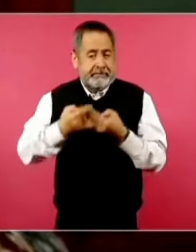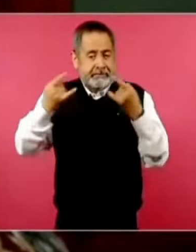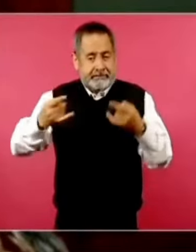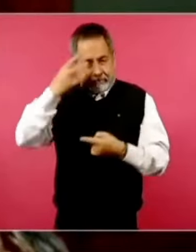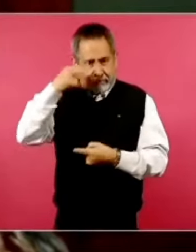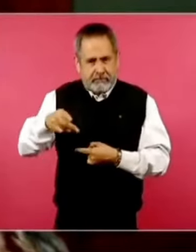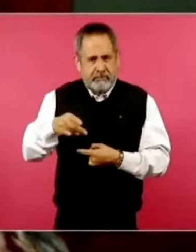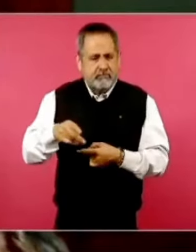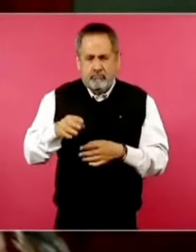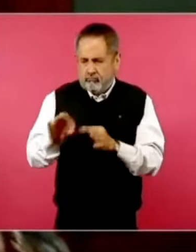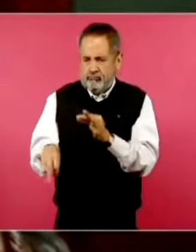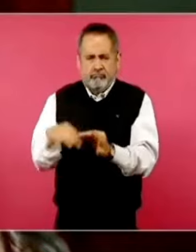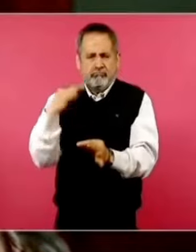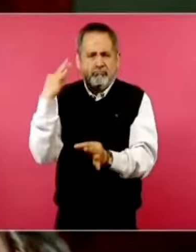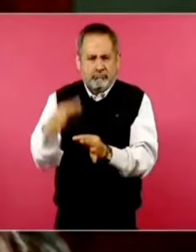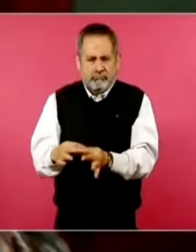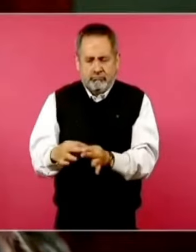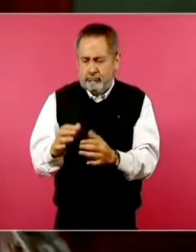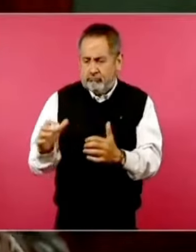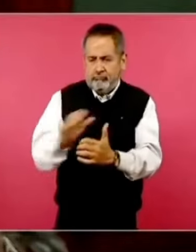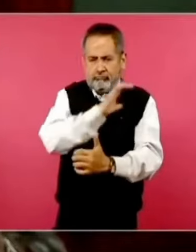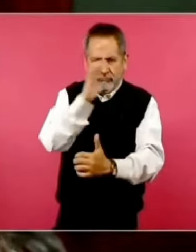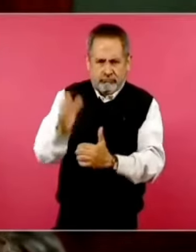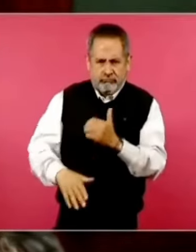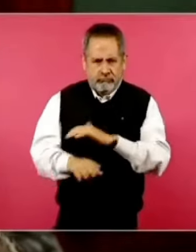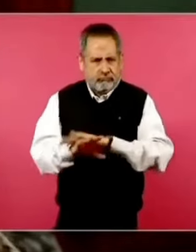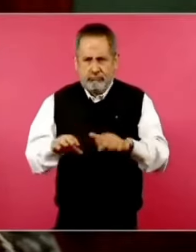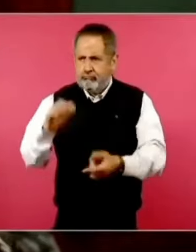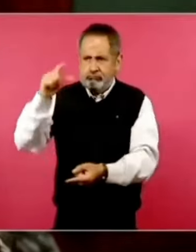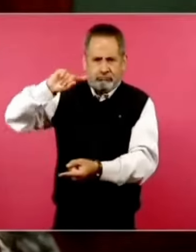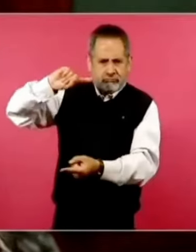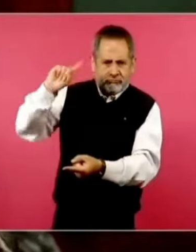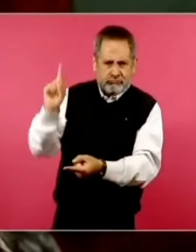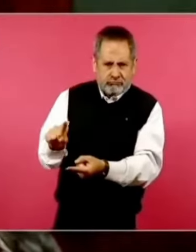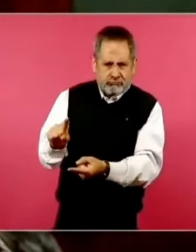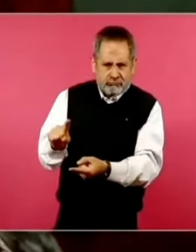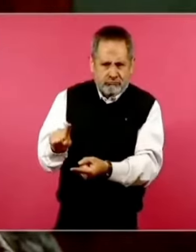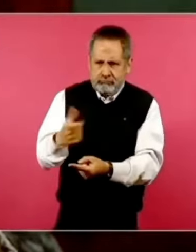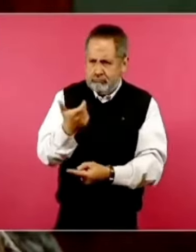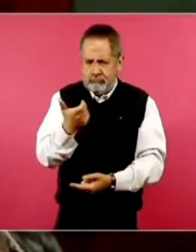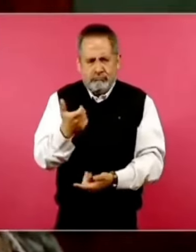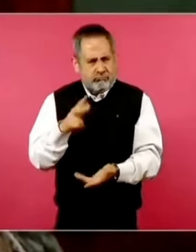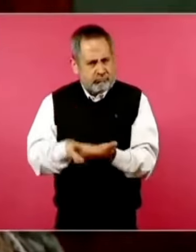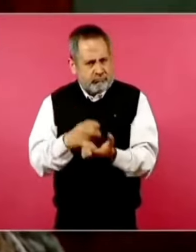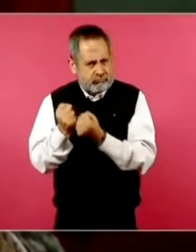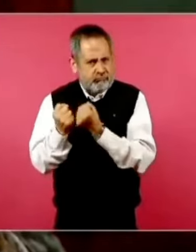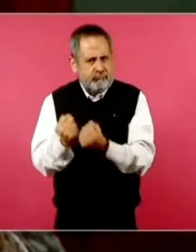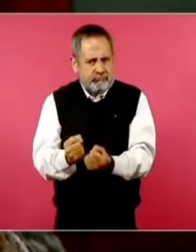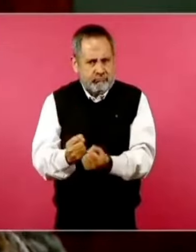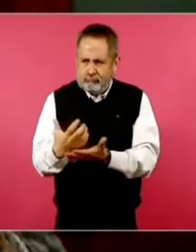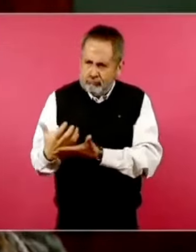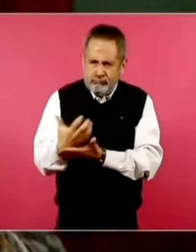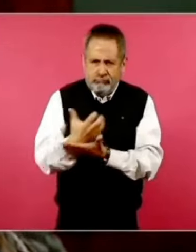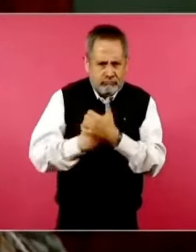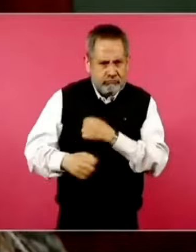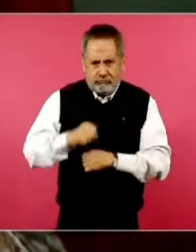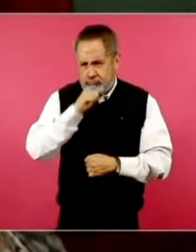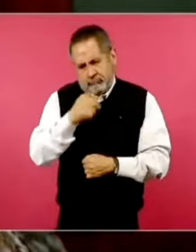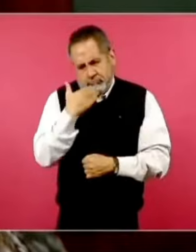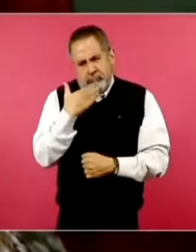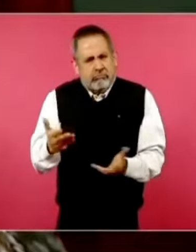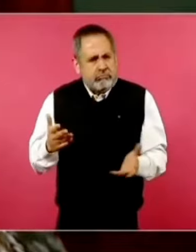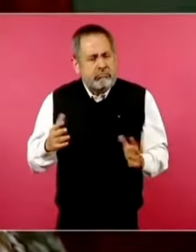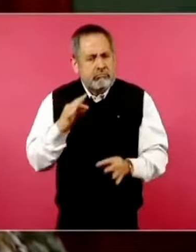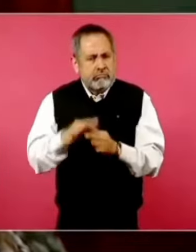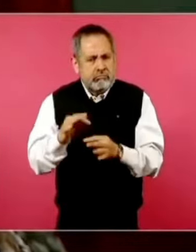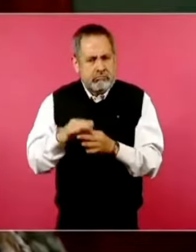en dejar justamente esta hazaña económica, ¿no? De haber revalorado nuestra moneda, dejarlo con un nivel de ganancia que evidentemente pues, en este